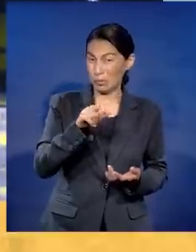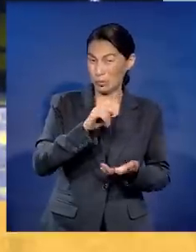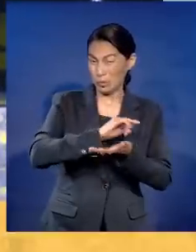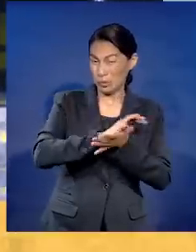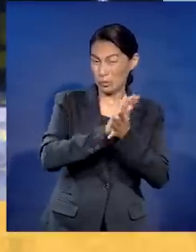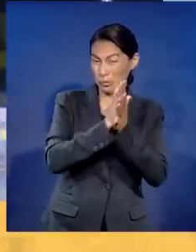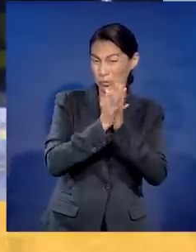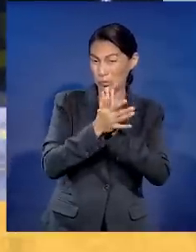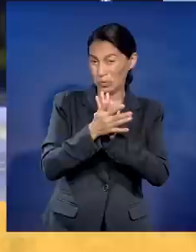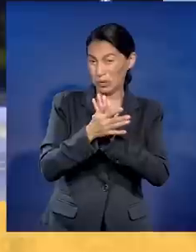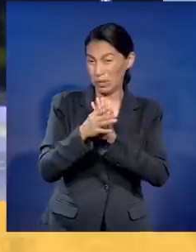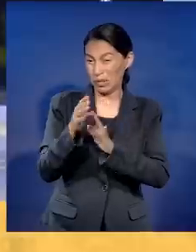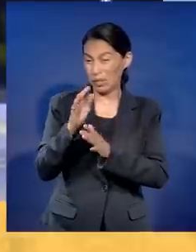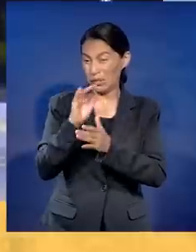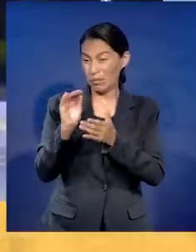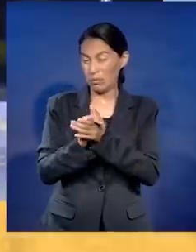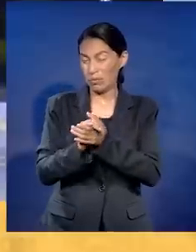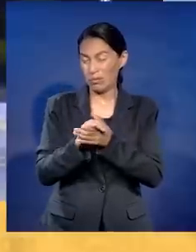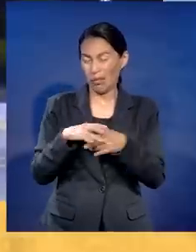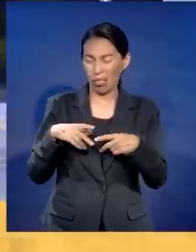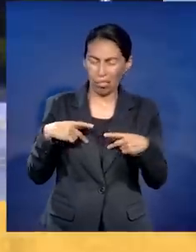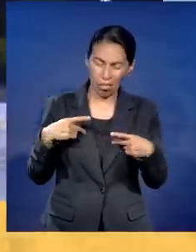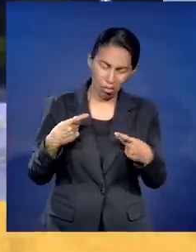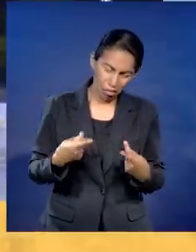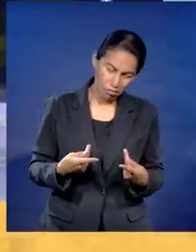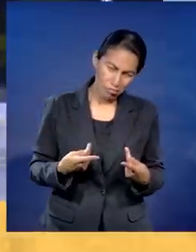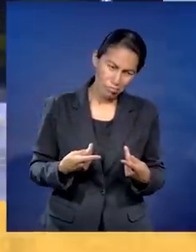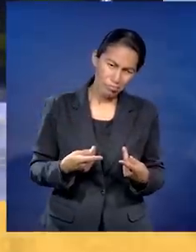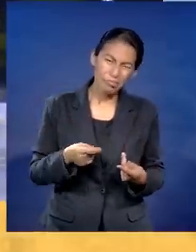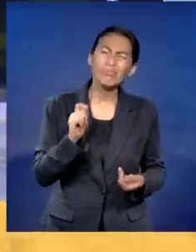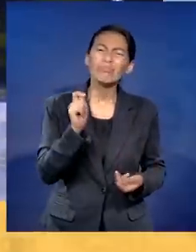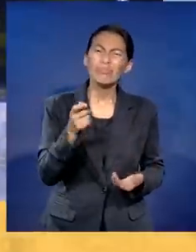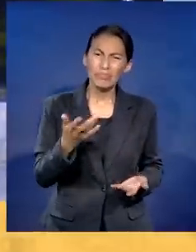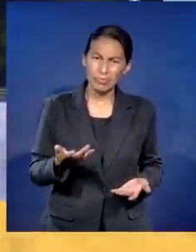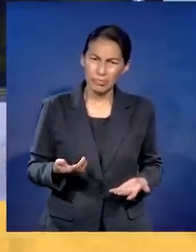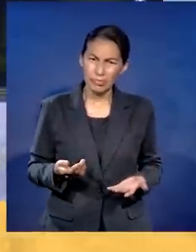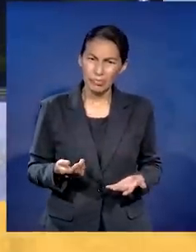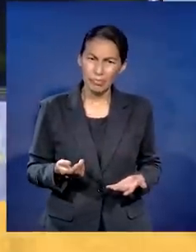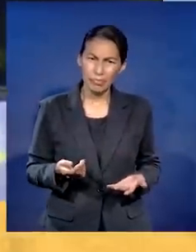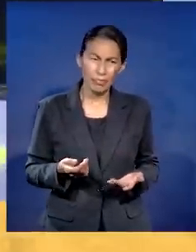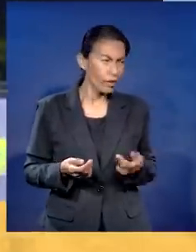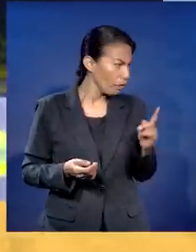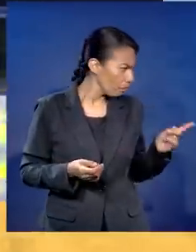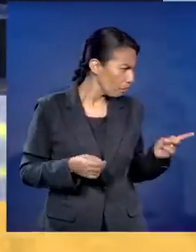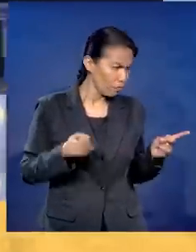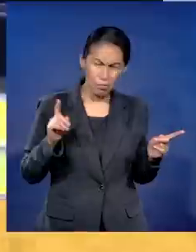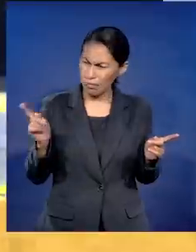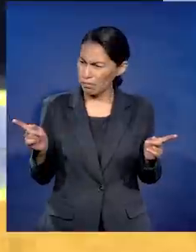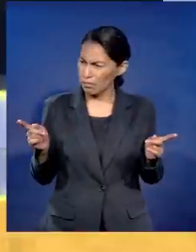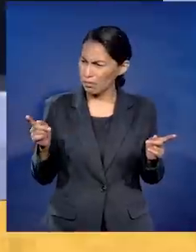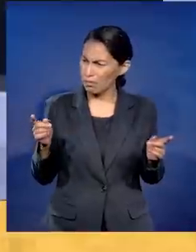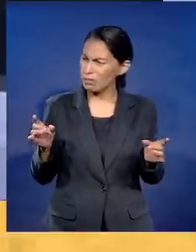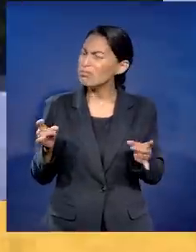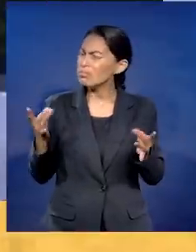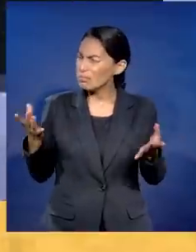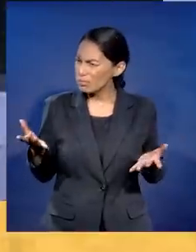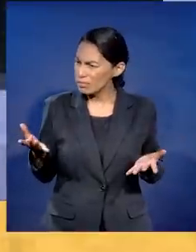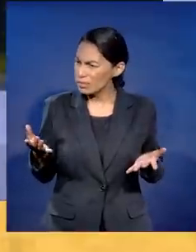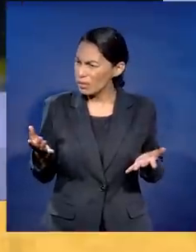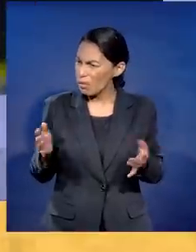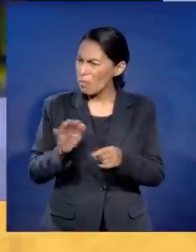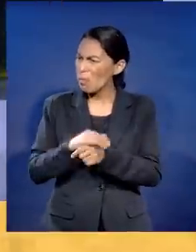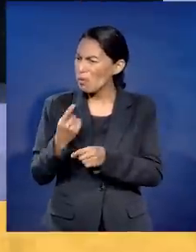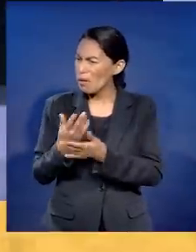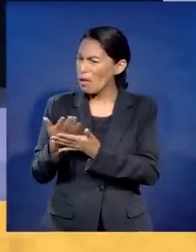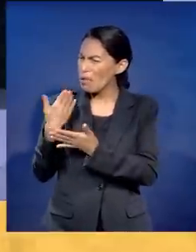cuando se transforma en un esposo decepcionado? A ver, pregúntele al de al lado. ¿Qué le pasa a un novio enamorado a